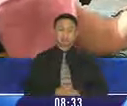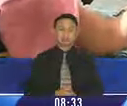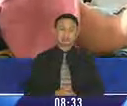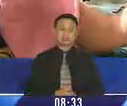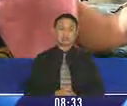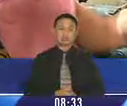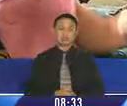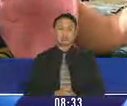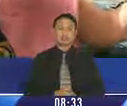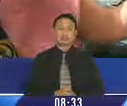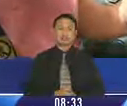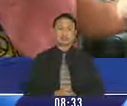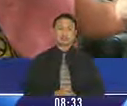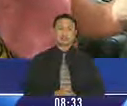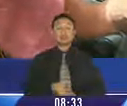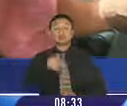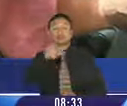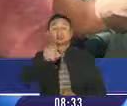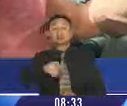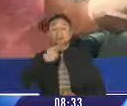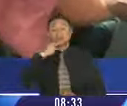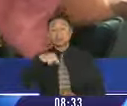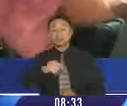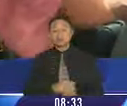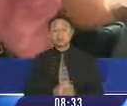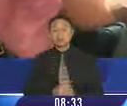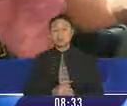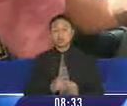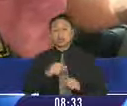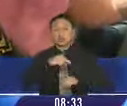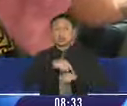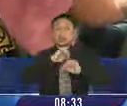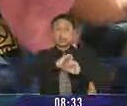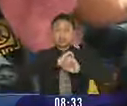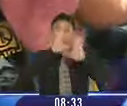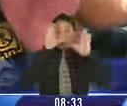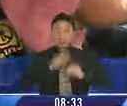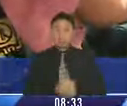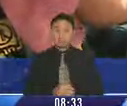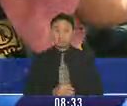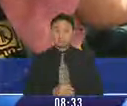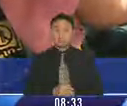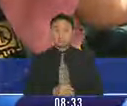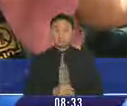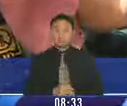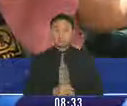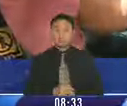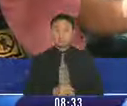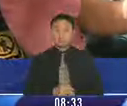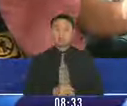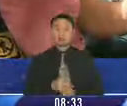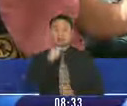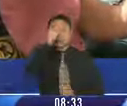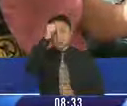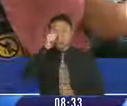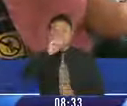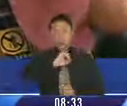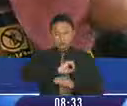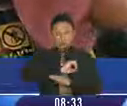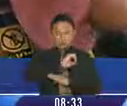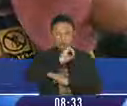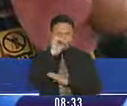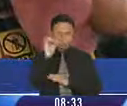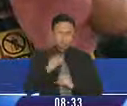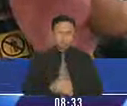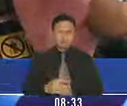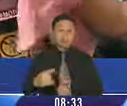o sea, el comentario es que había sido un accidente en la madrugada de un... para amanecer el domingo. Entonces, desde